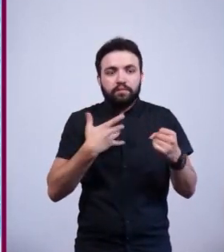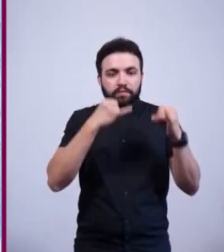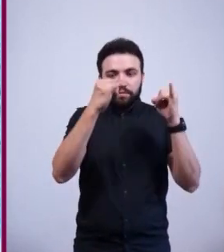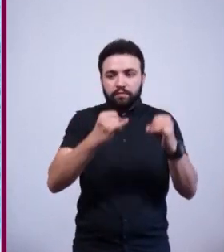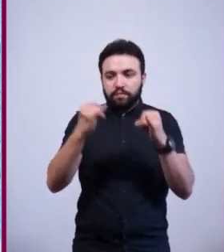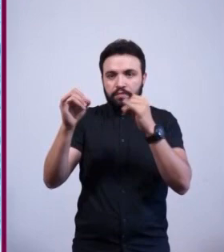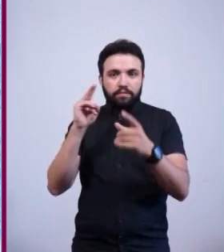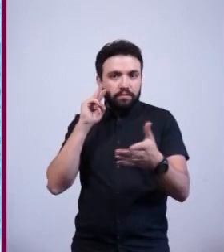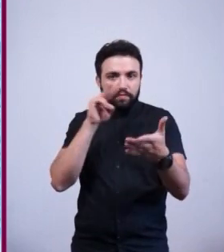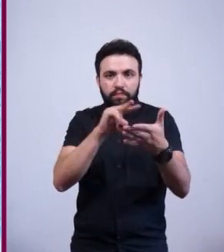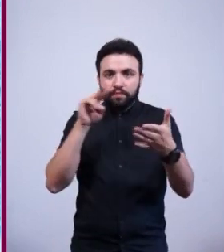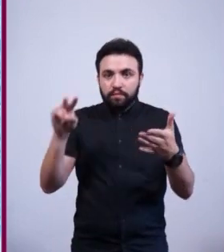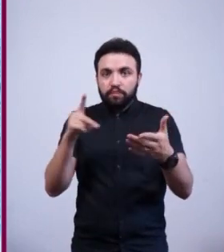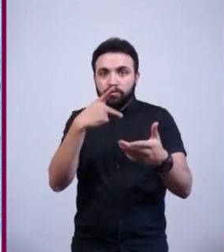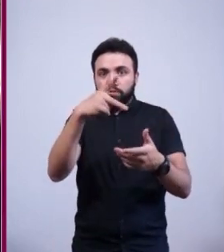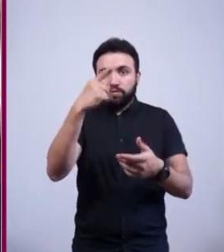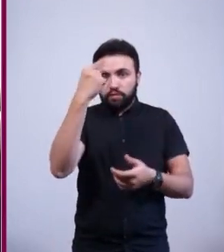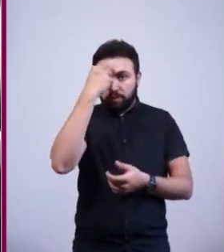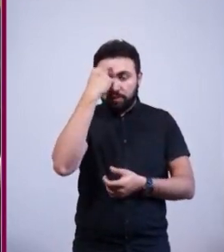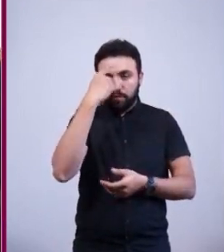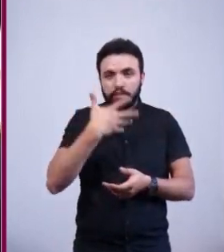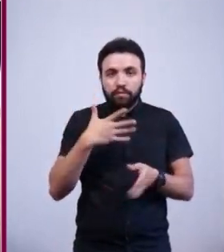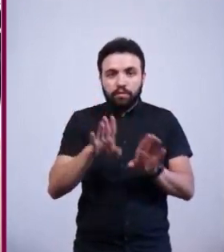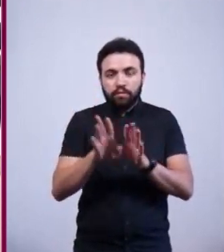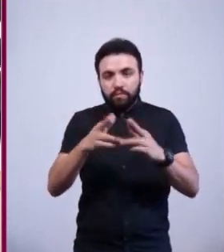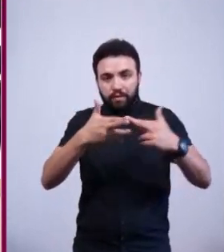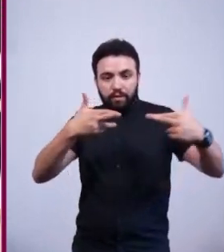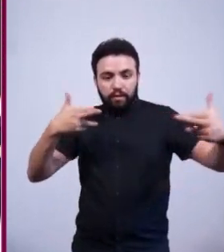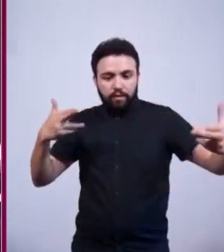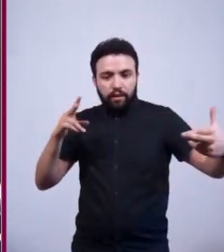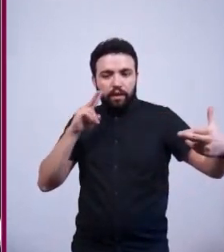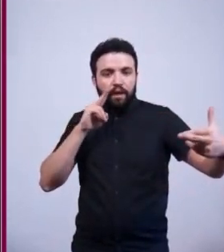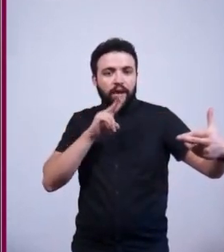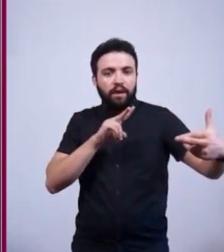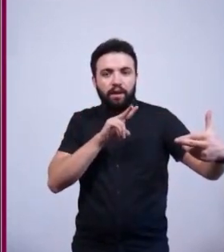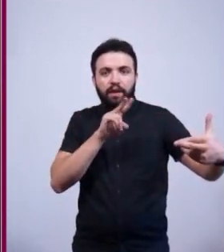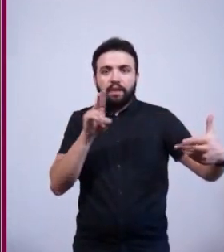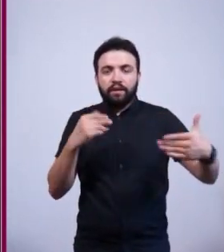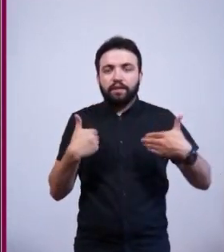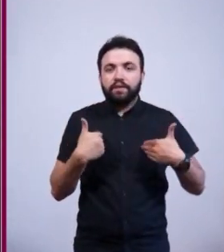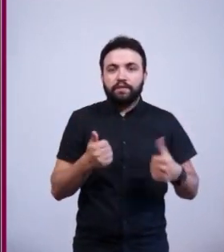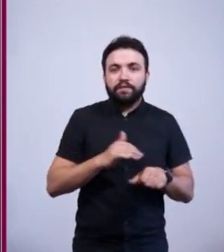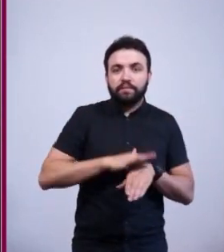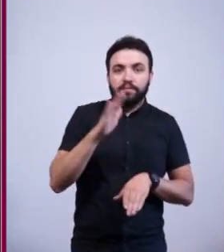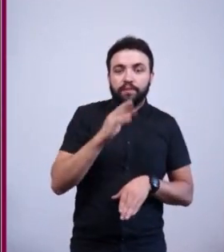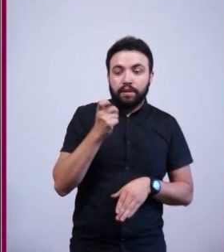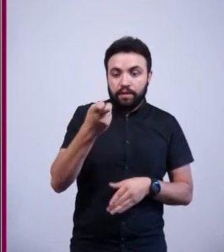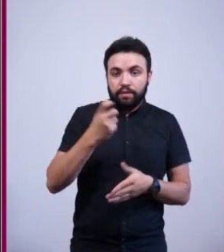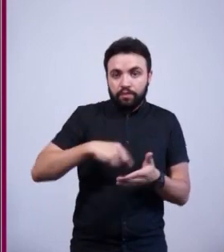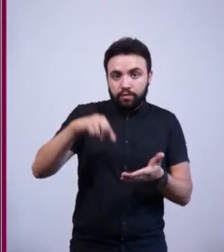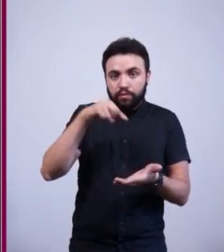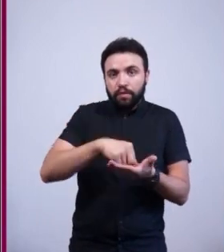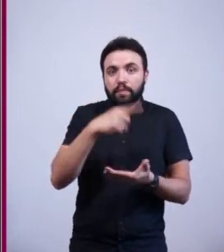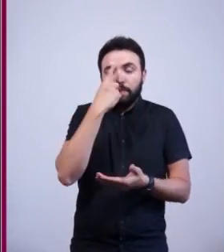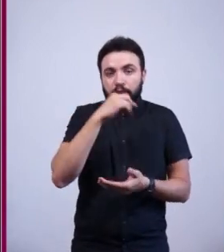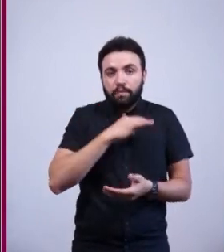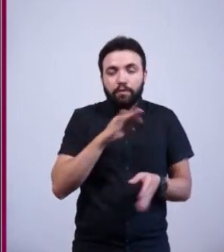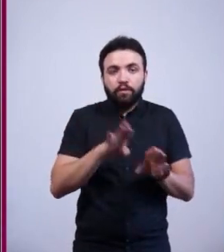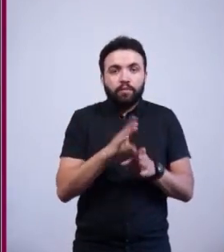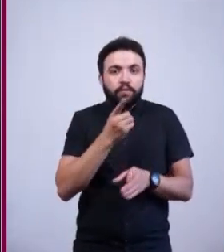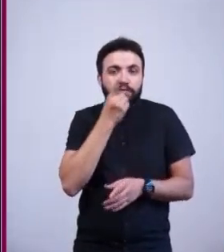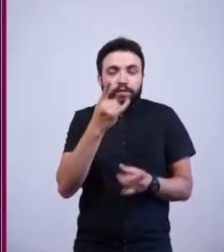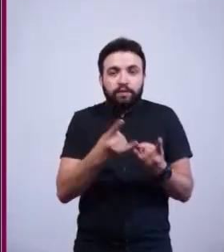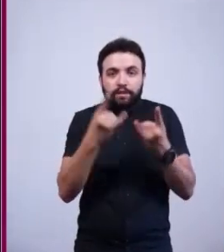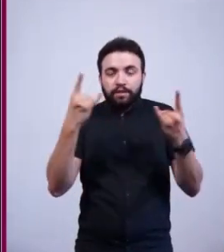de lo visual, que hace que tu cerebro relacione e interprete. Ese es el lugar clave para narrar desde lo